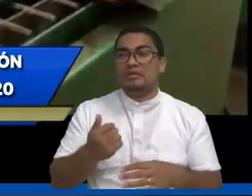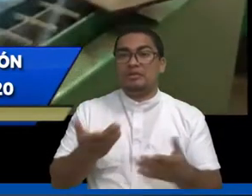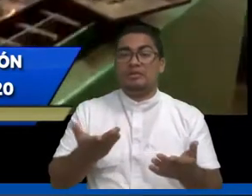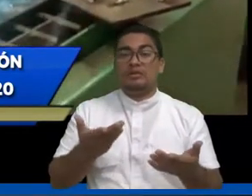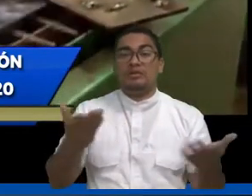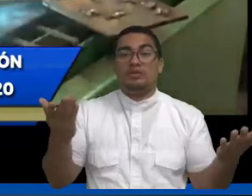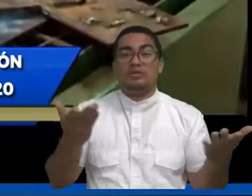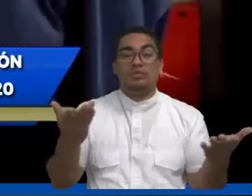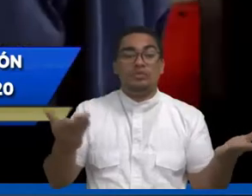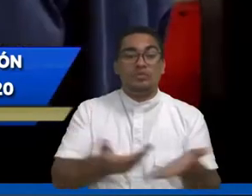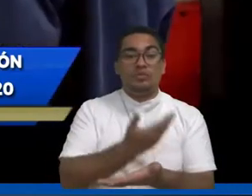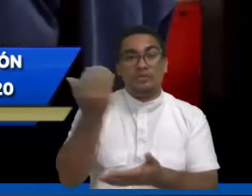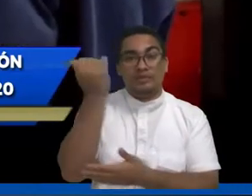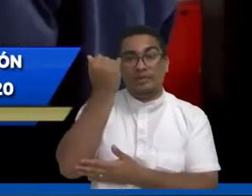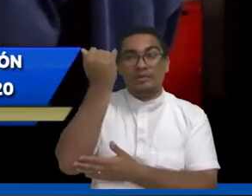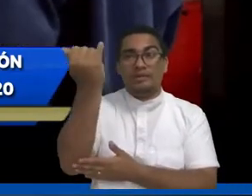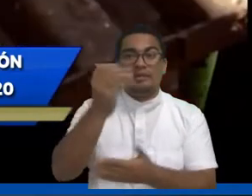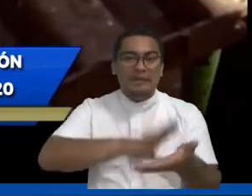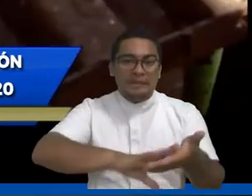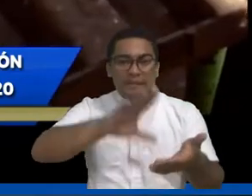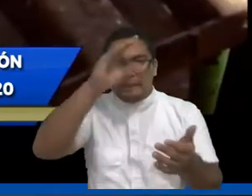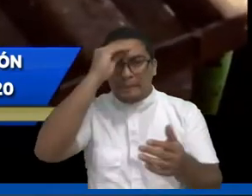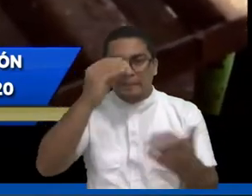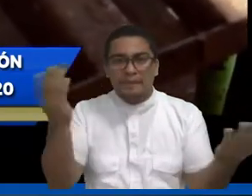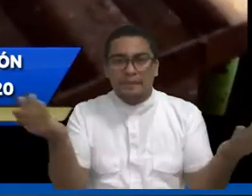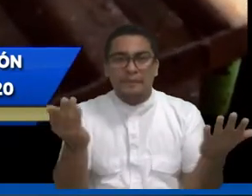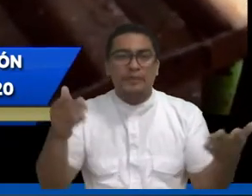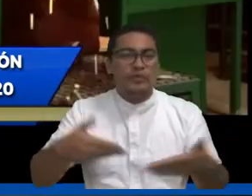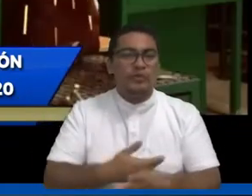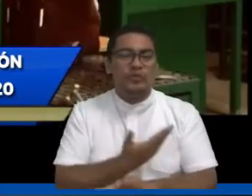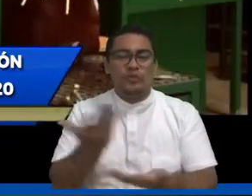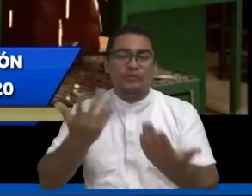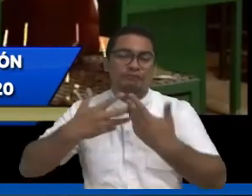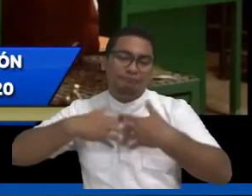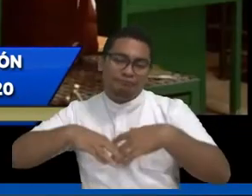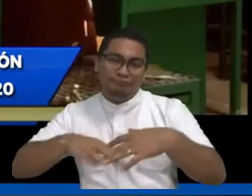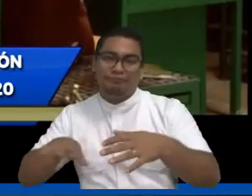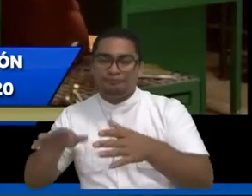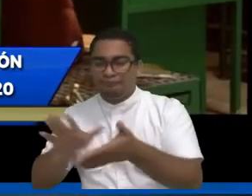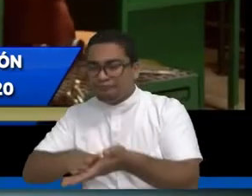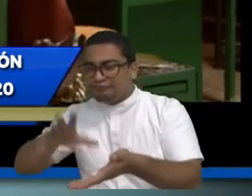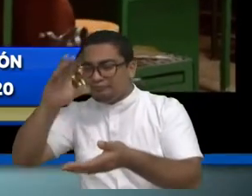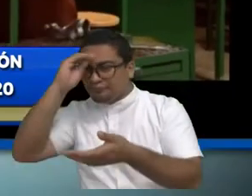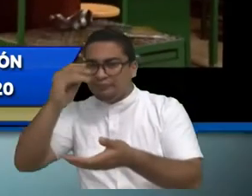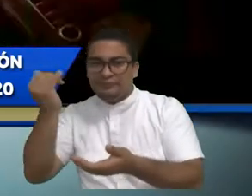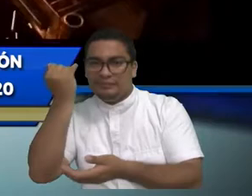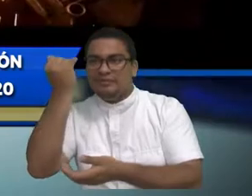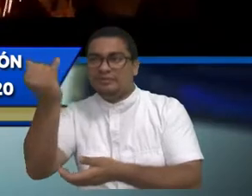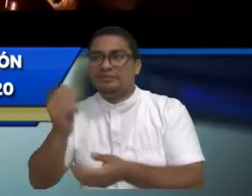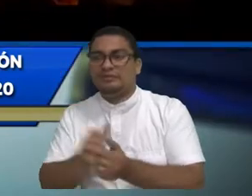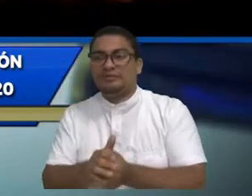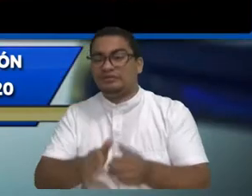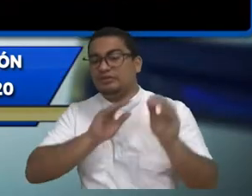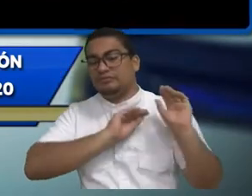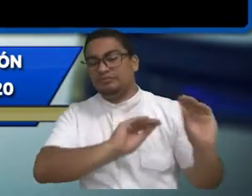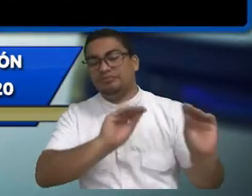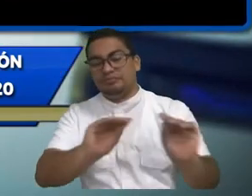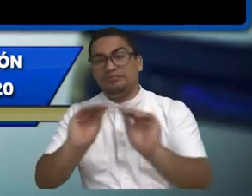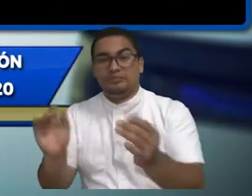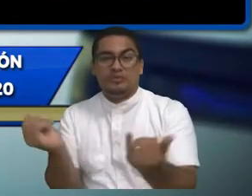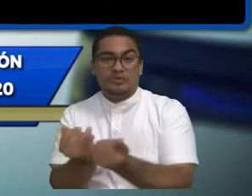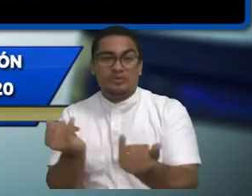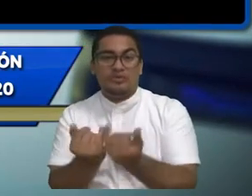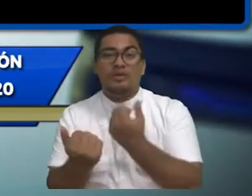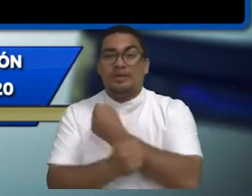tecnologías para el aprendizaje aplicando las tecnologías en la industria y entonces los está citando no también a las y